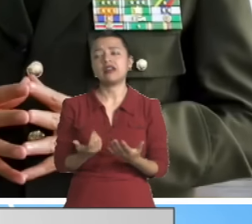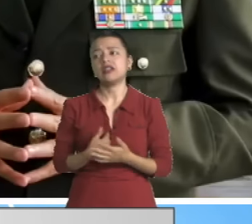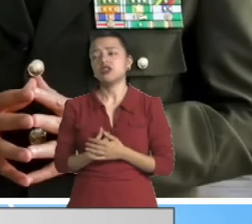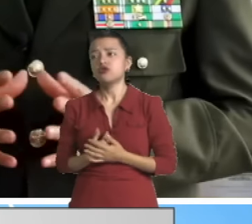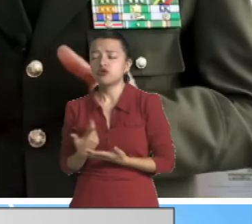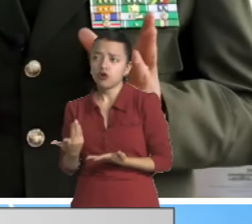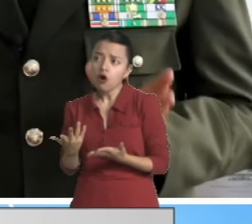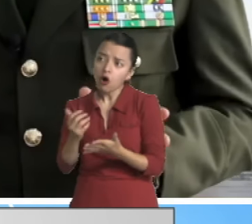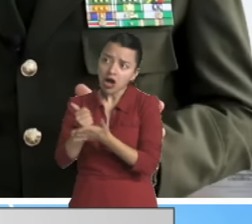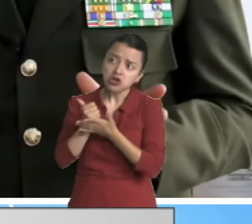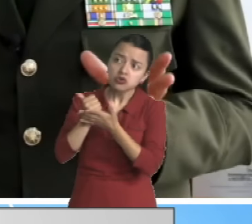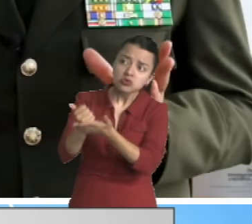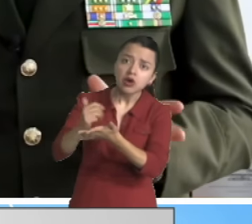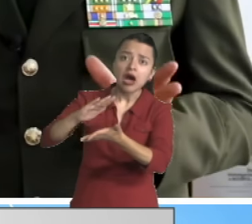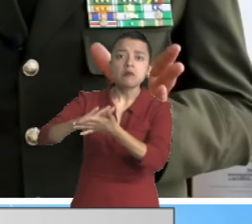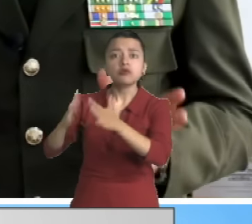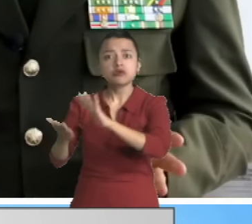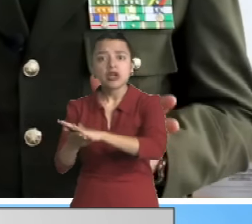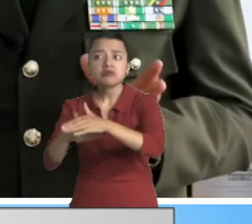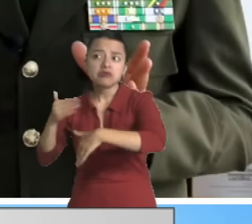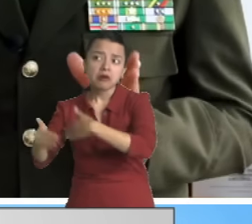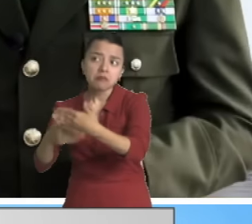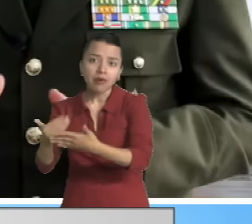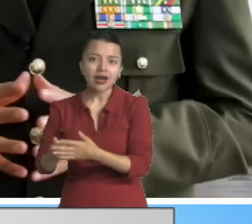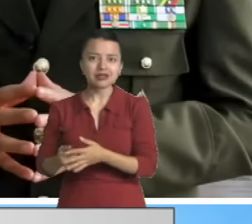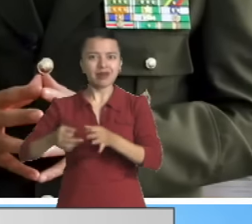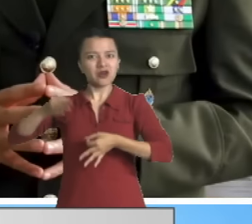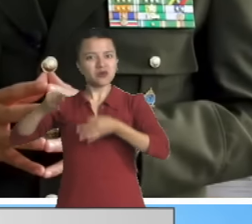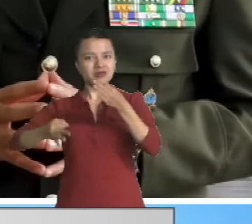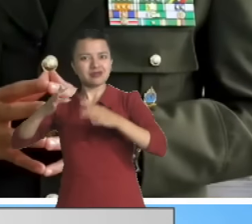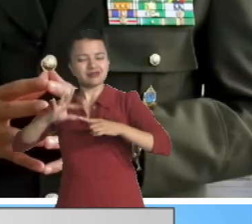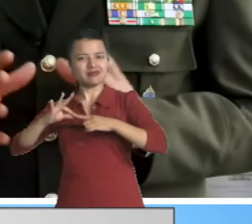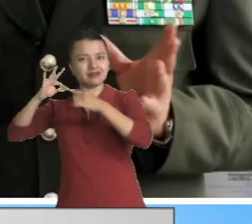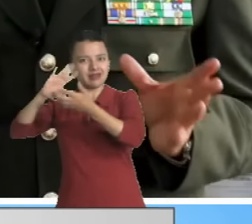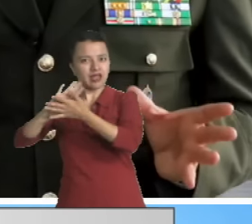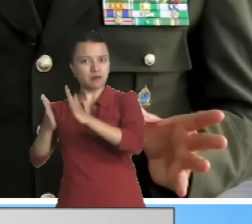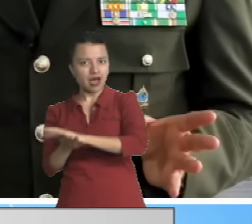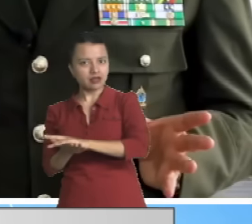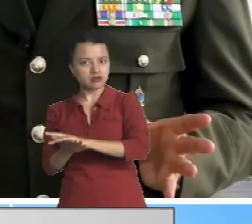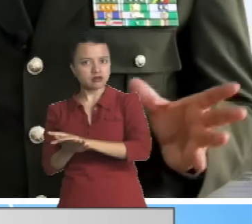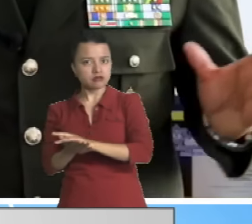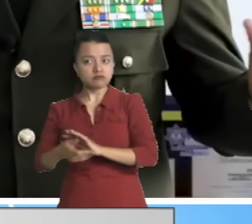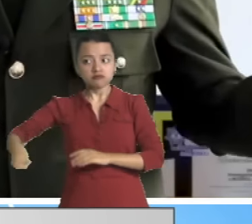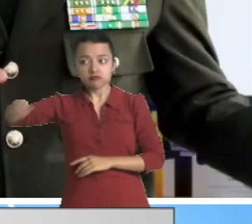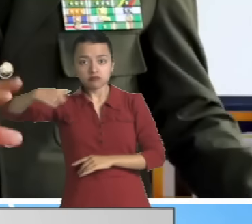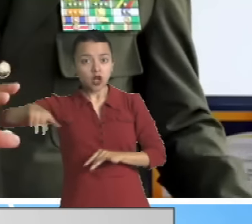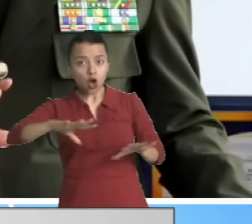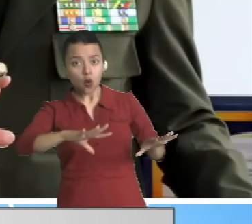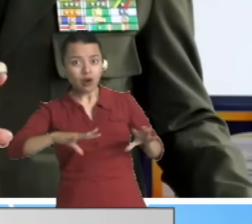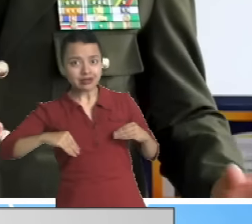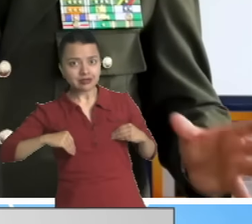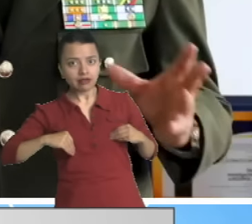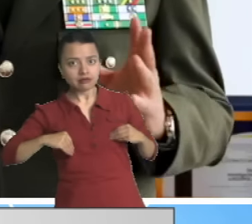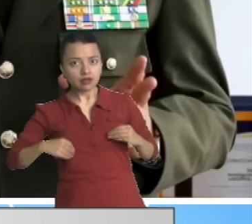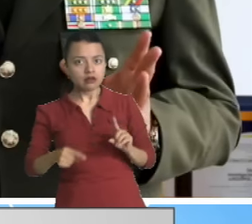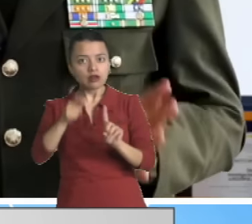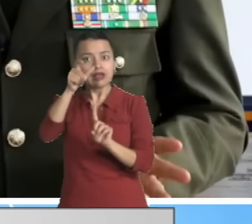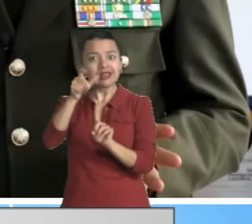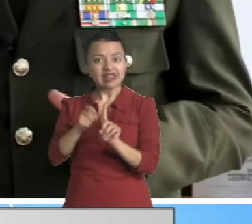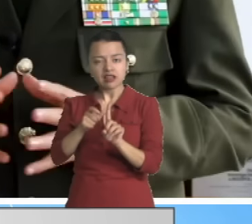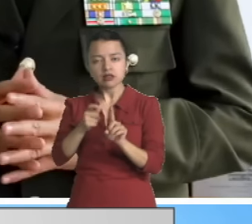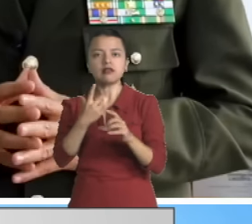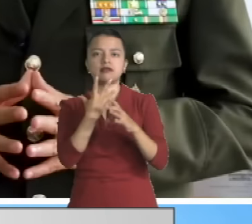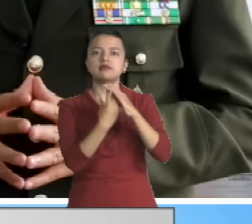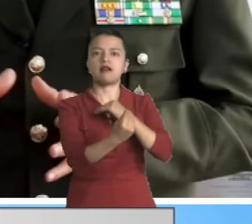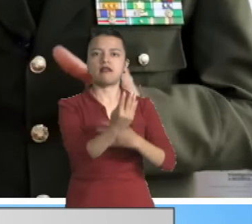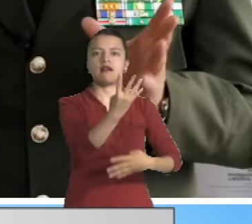FARC y beneficiarse de la Justicia Especial para la Paz. Logrando su cometido, sale de la cárcel, pero